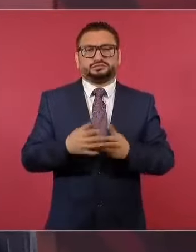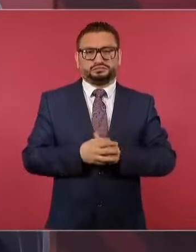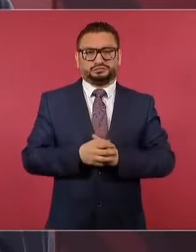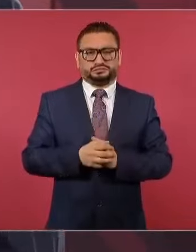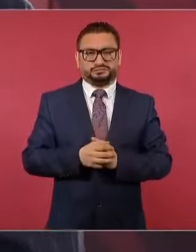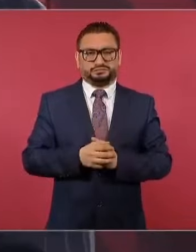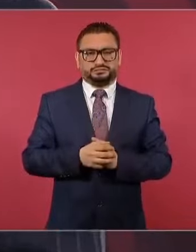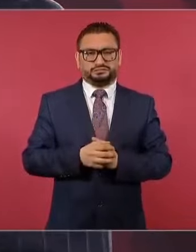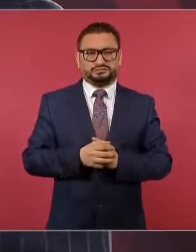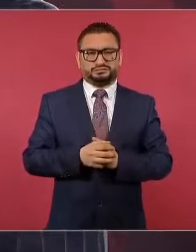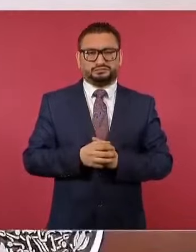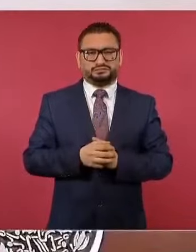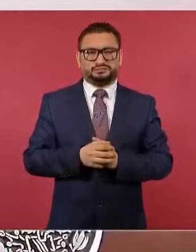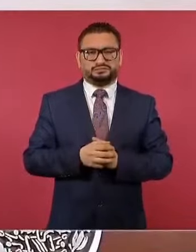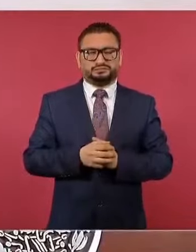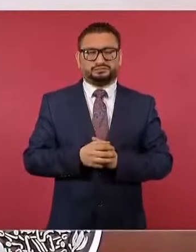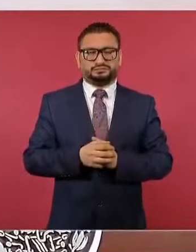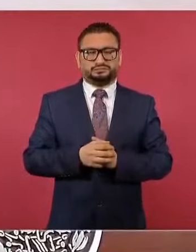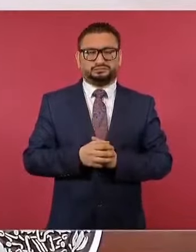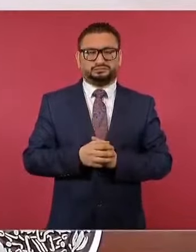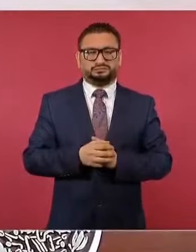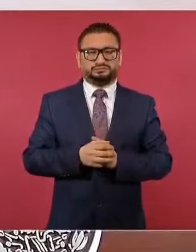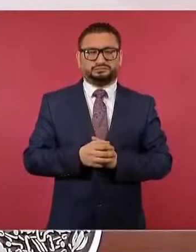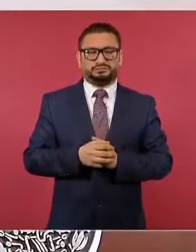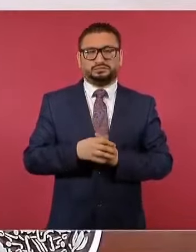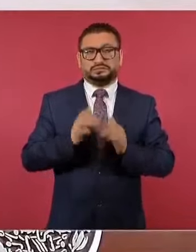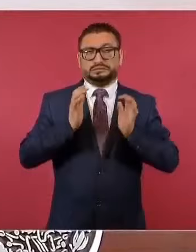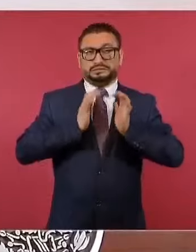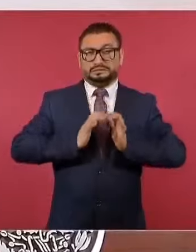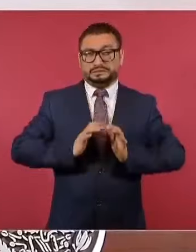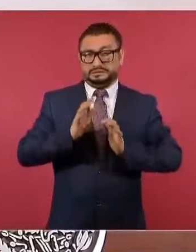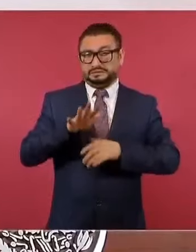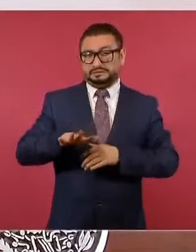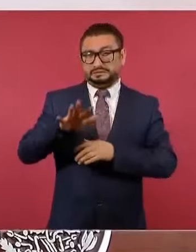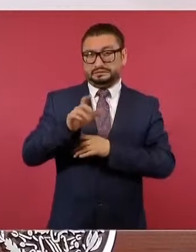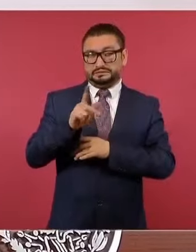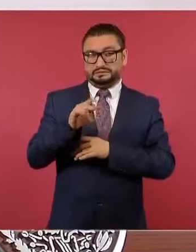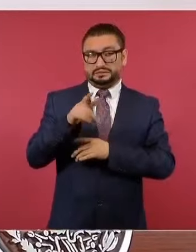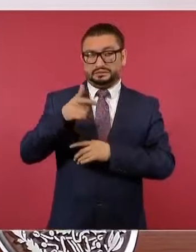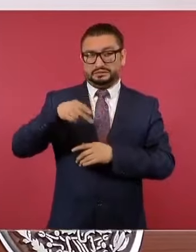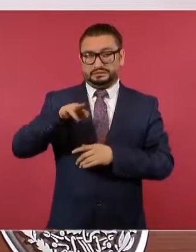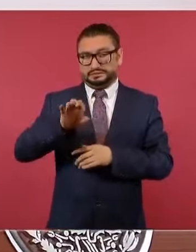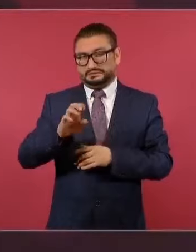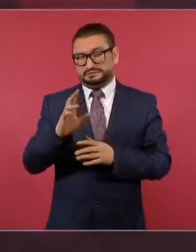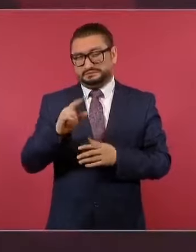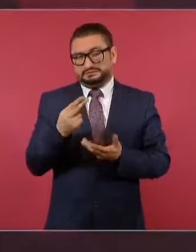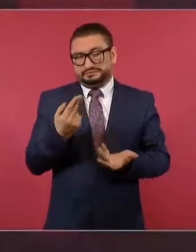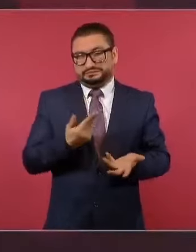con traje en Palenque, ¿no?